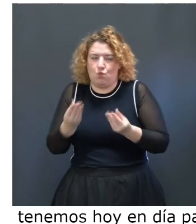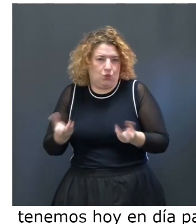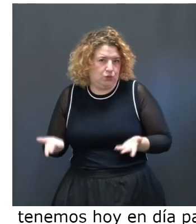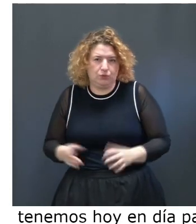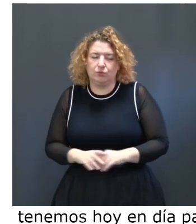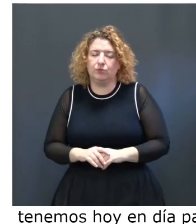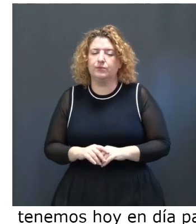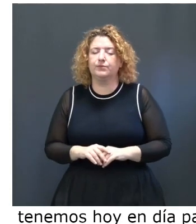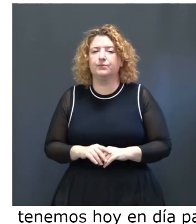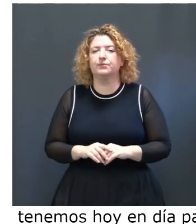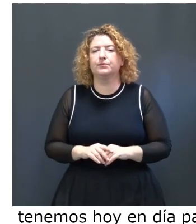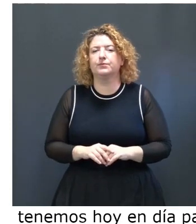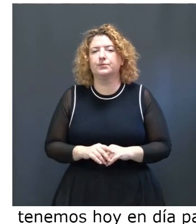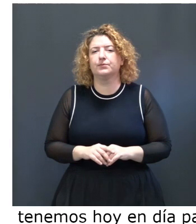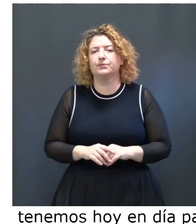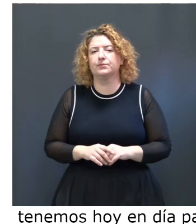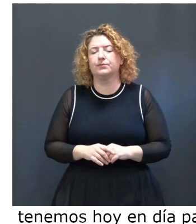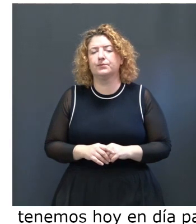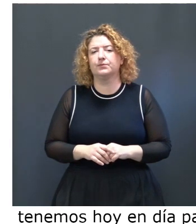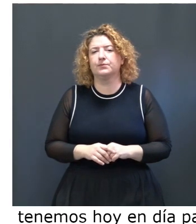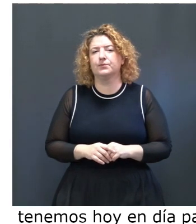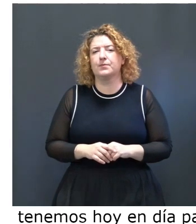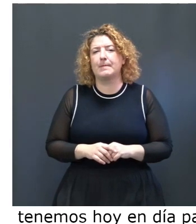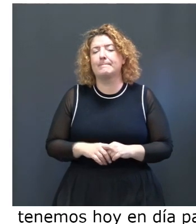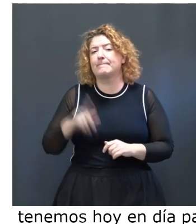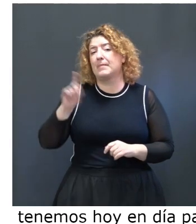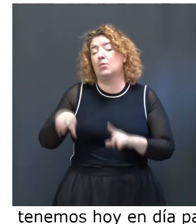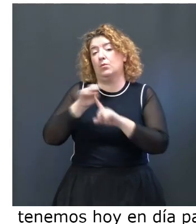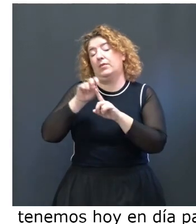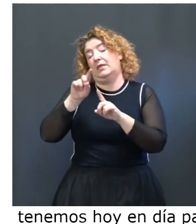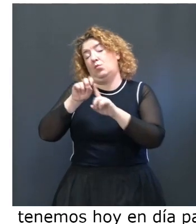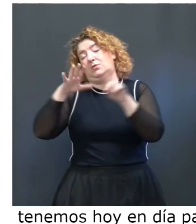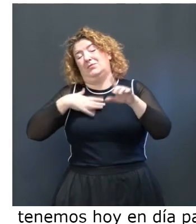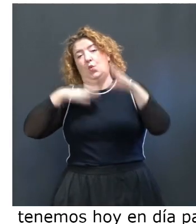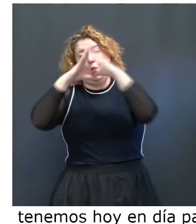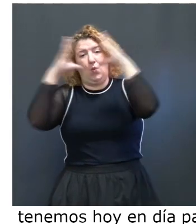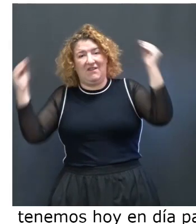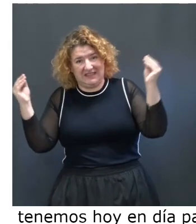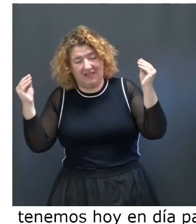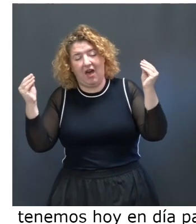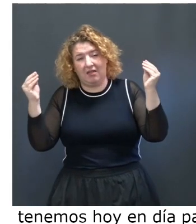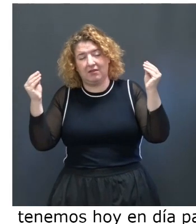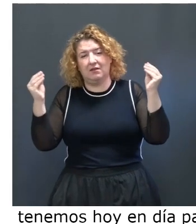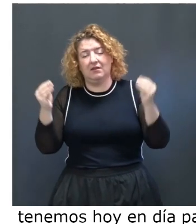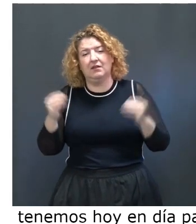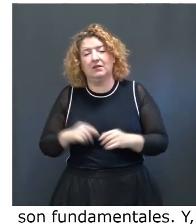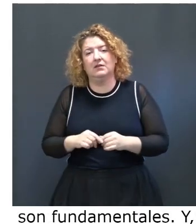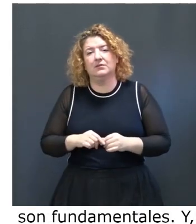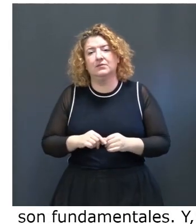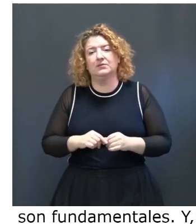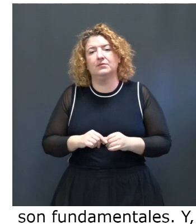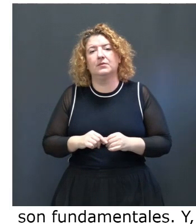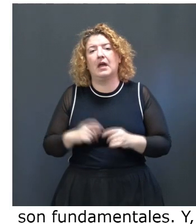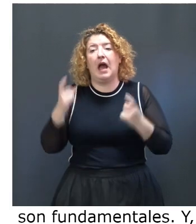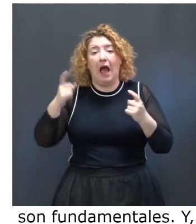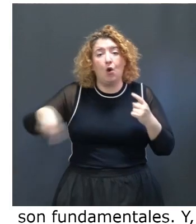Y bueno, también desde el punto de vista universitario, que el alumnado pues pueda disponer y